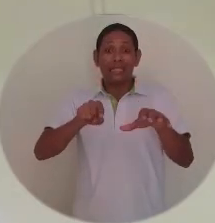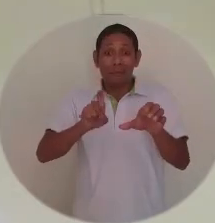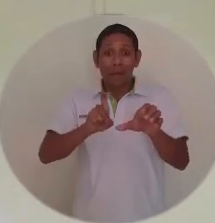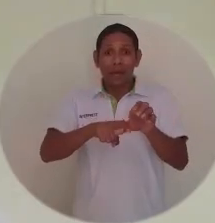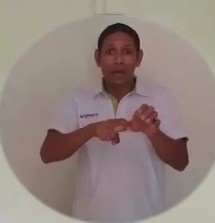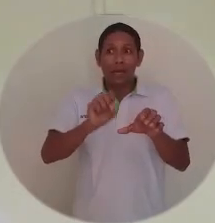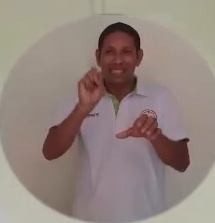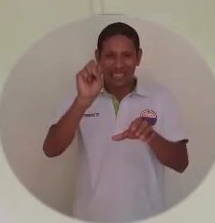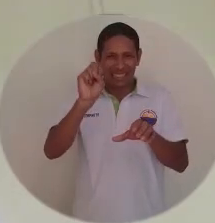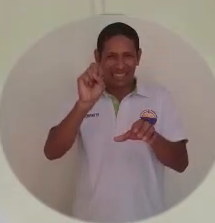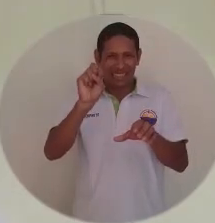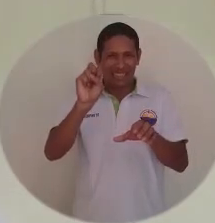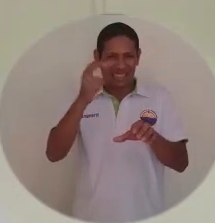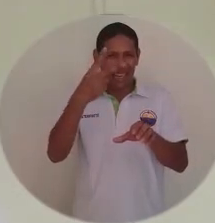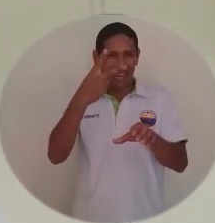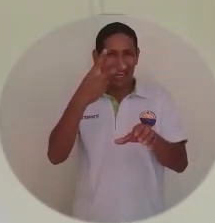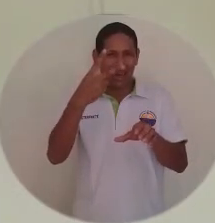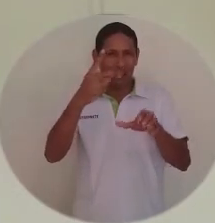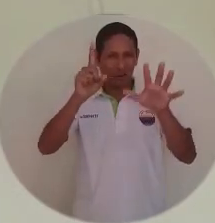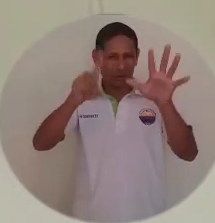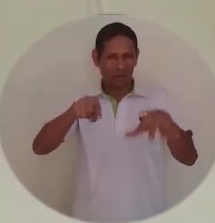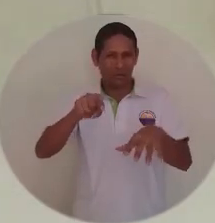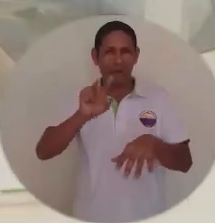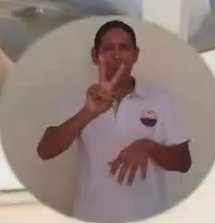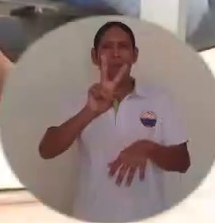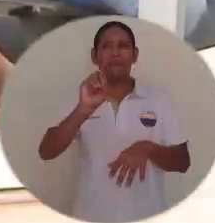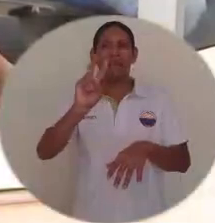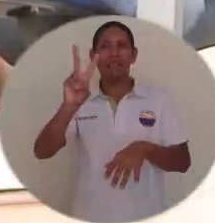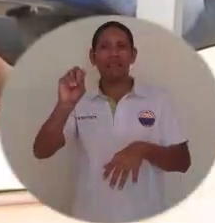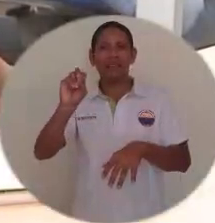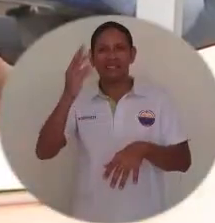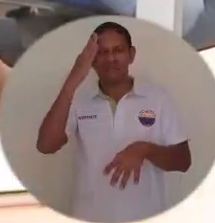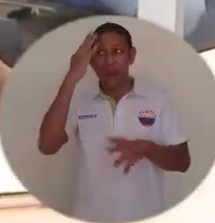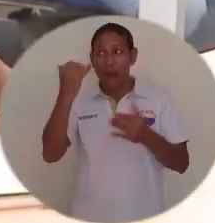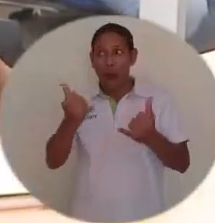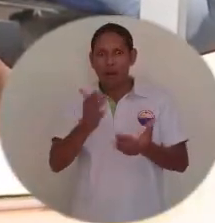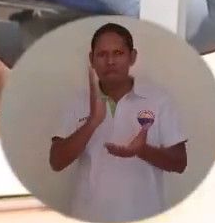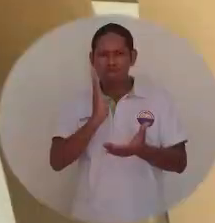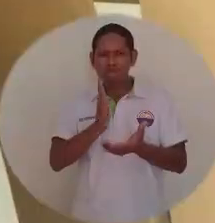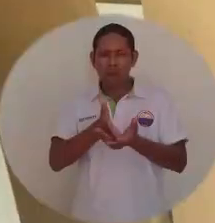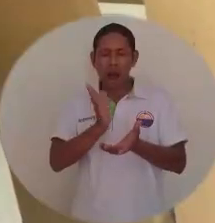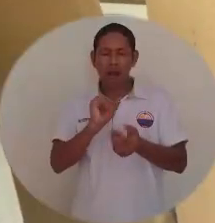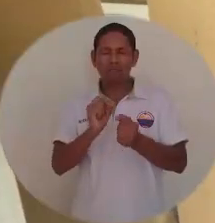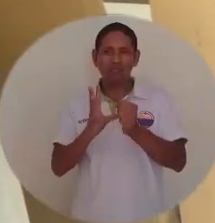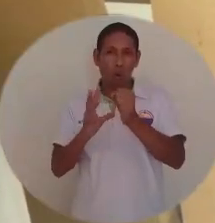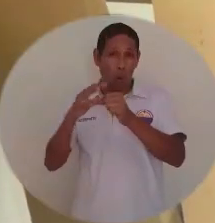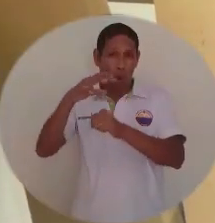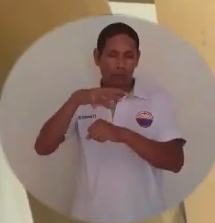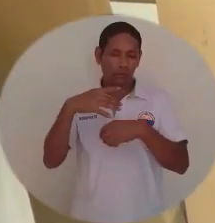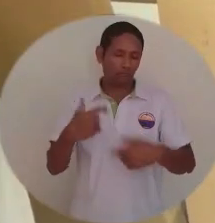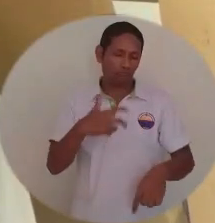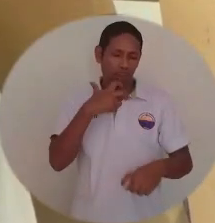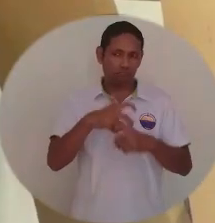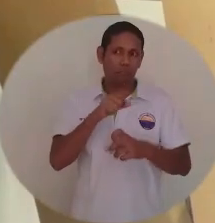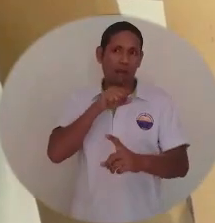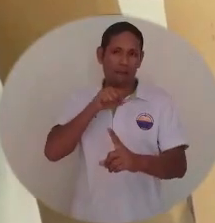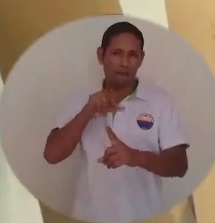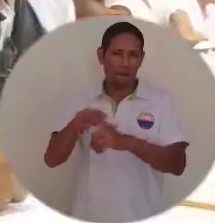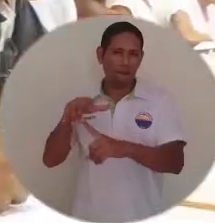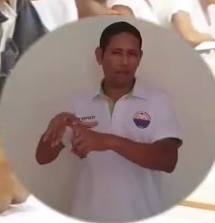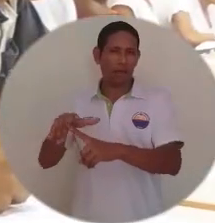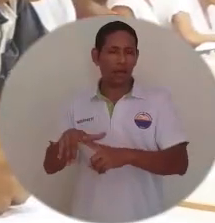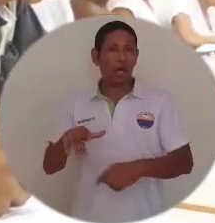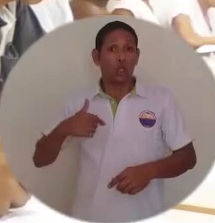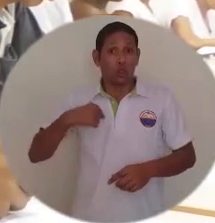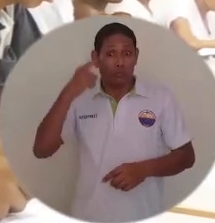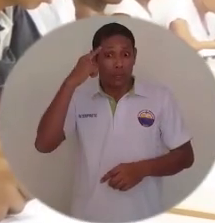de la matrícula para el segundo periodo de este año en medio de la emergencia social y económica generada por la